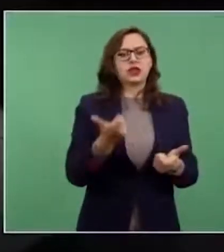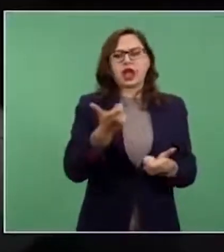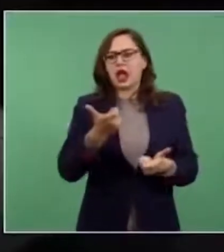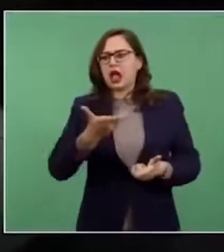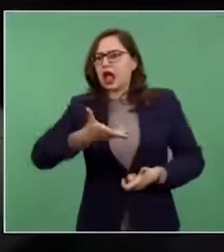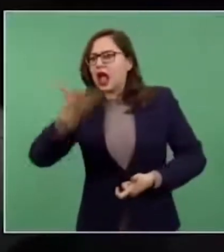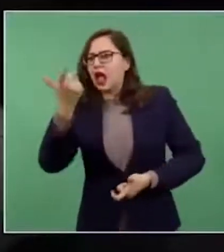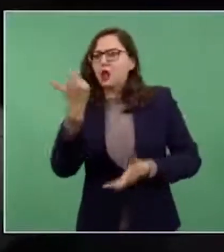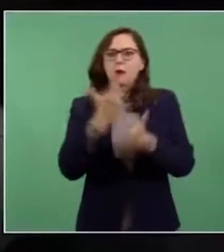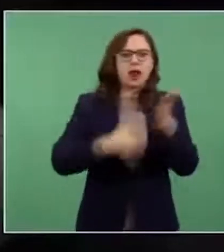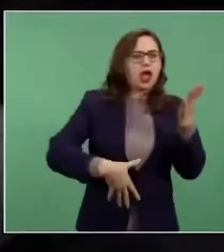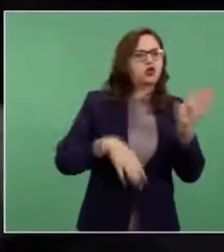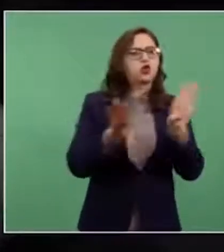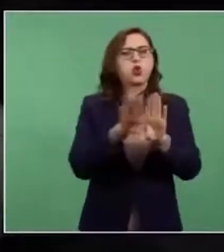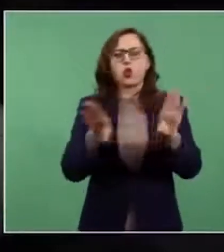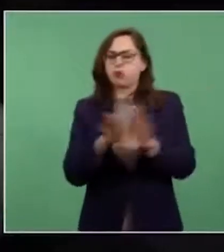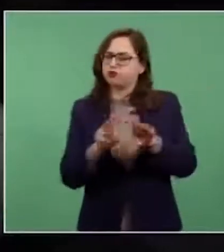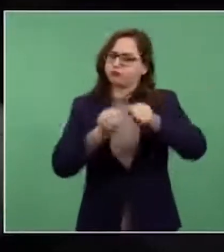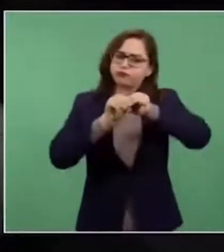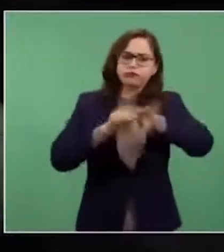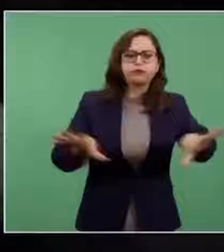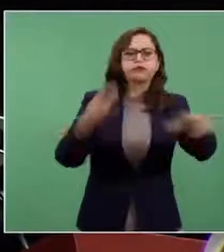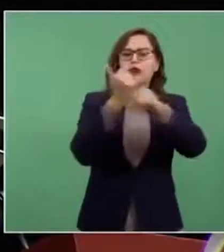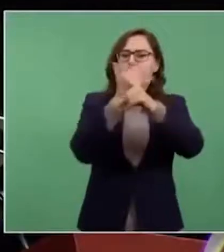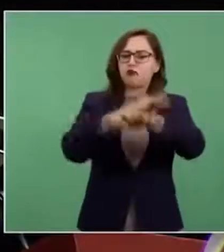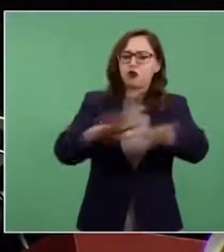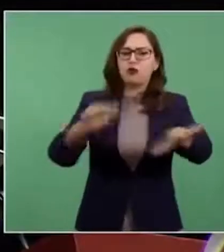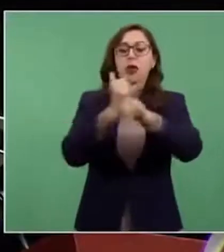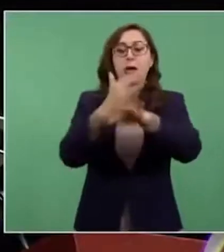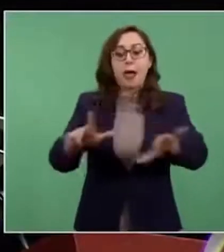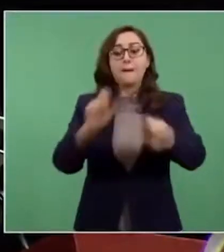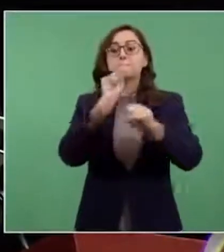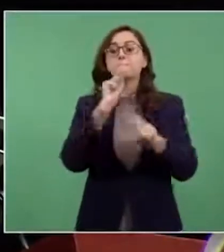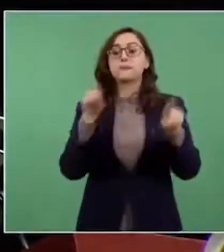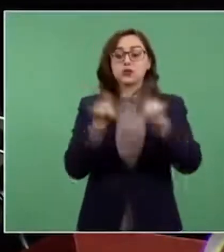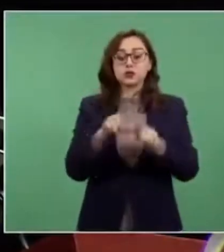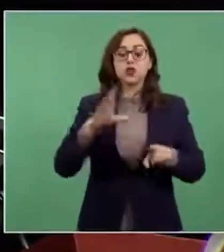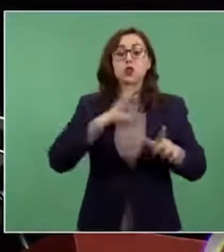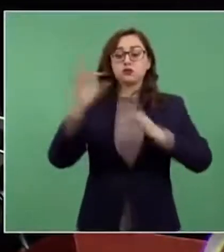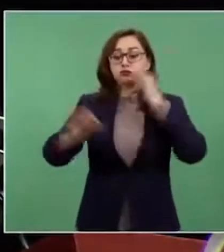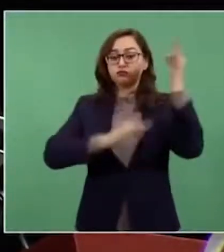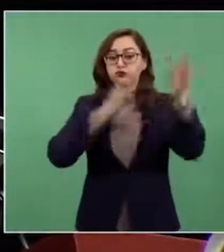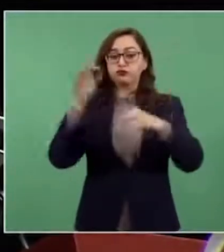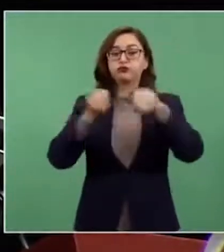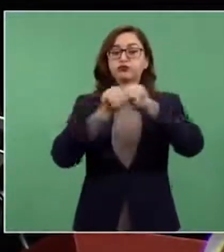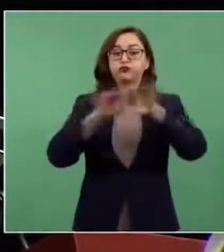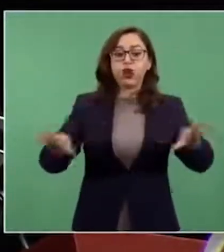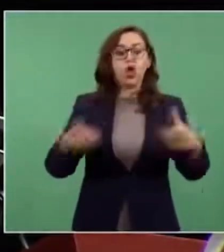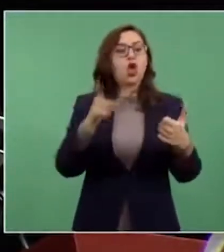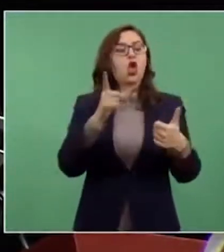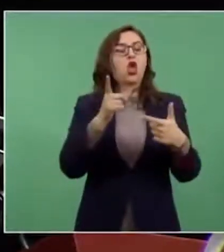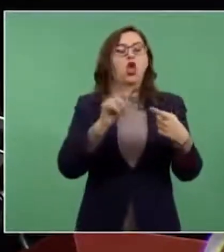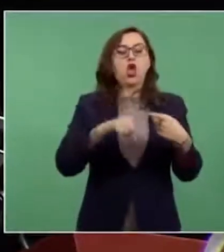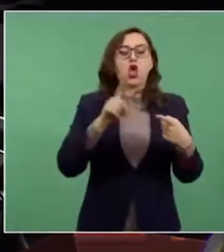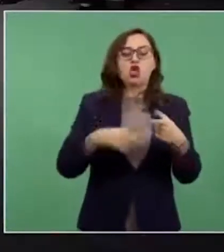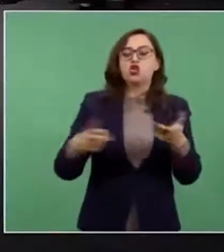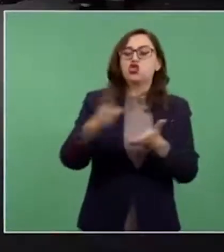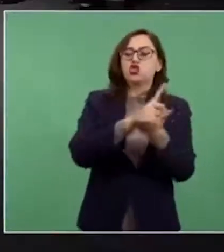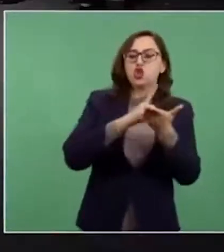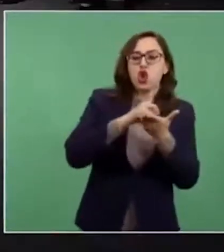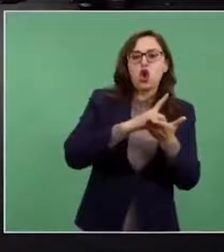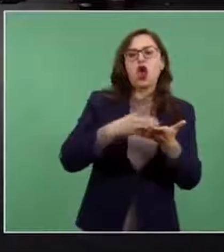2 campañas de información para no consumir drogas ni productos chatarra.